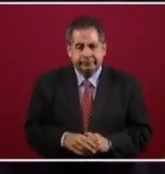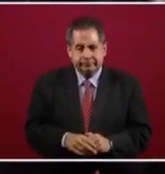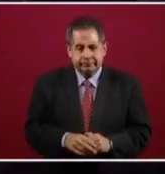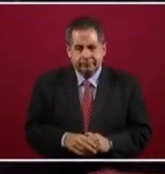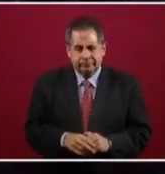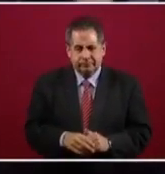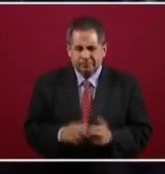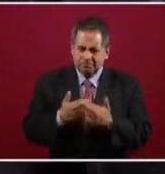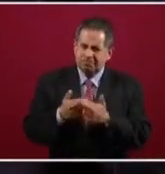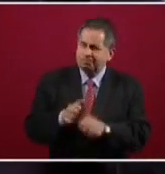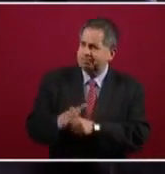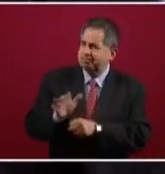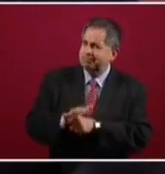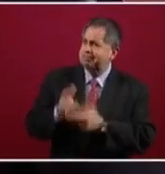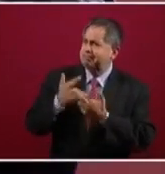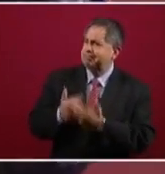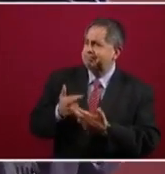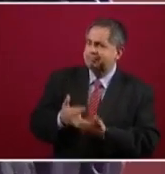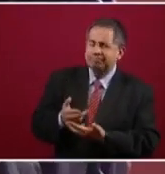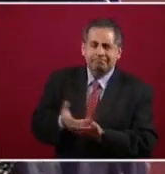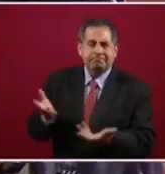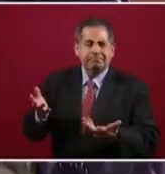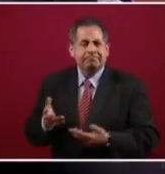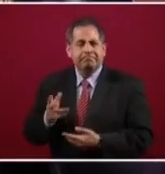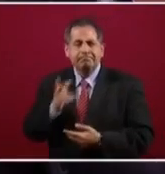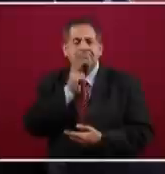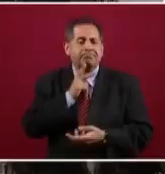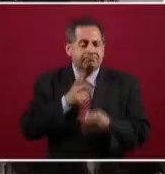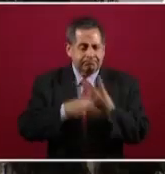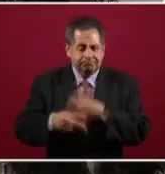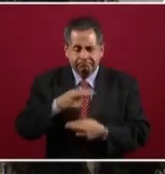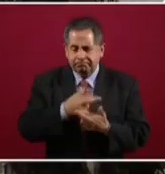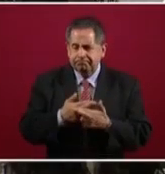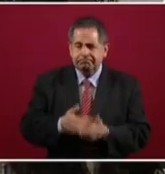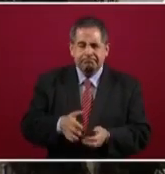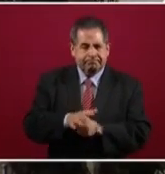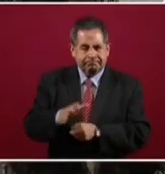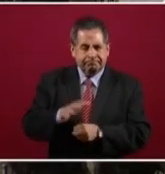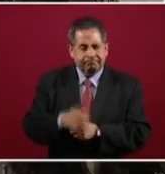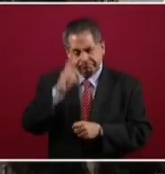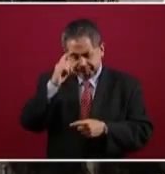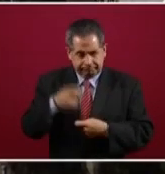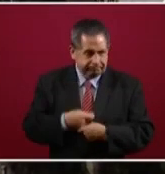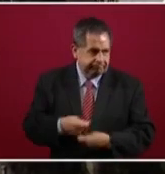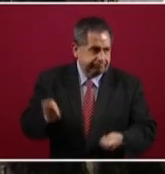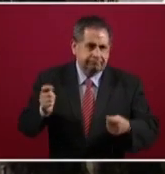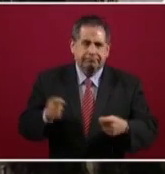vamos a tener excedentes del petróleo para